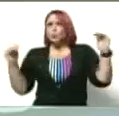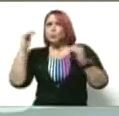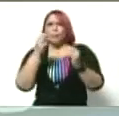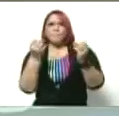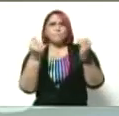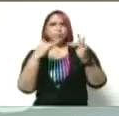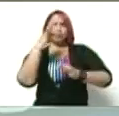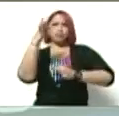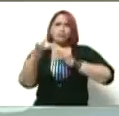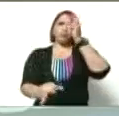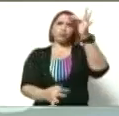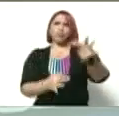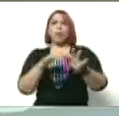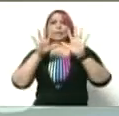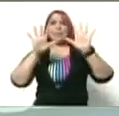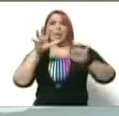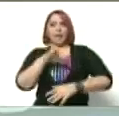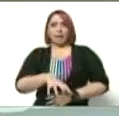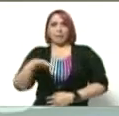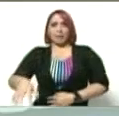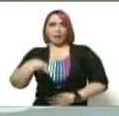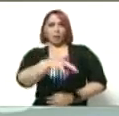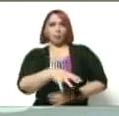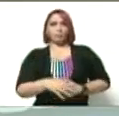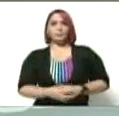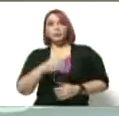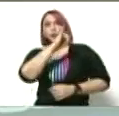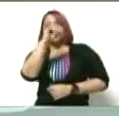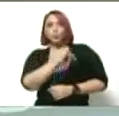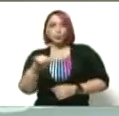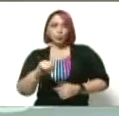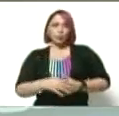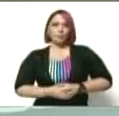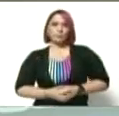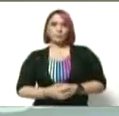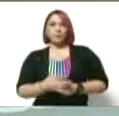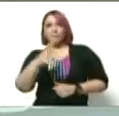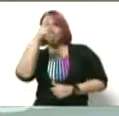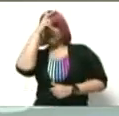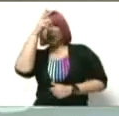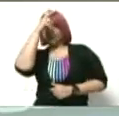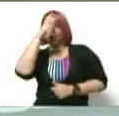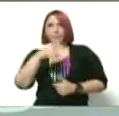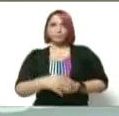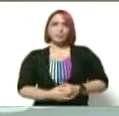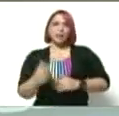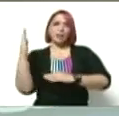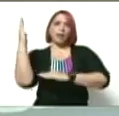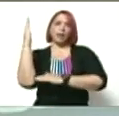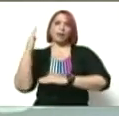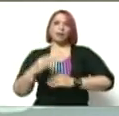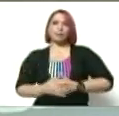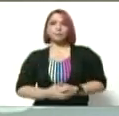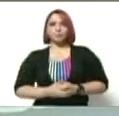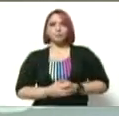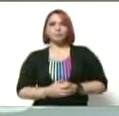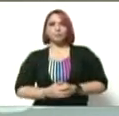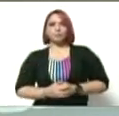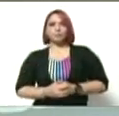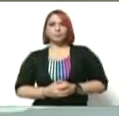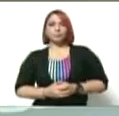en 10 entidades zulia falcón lara occidente del